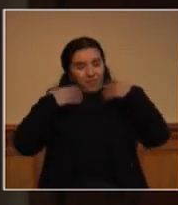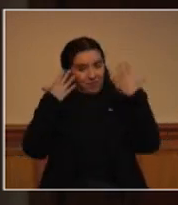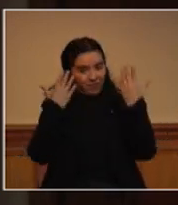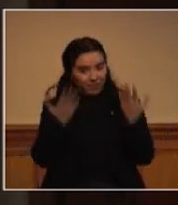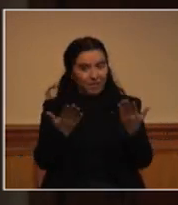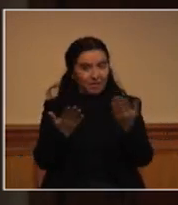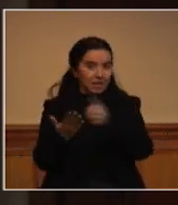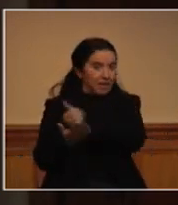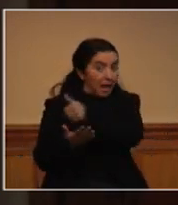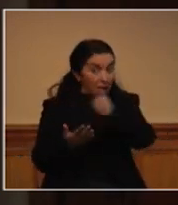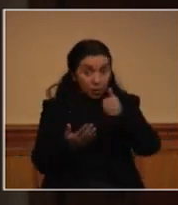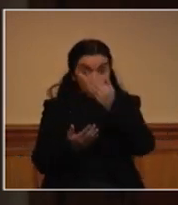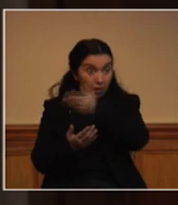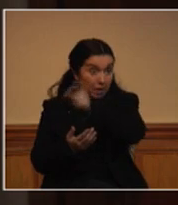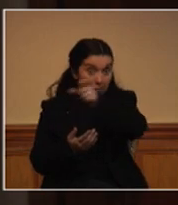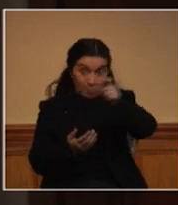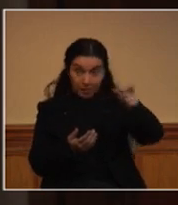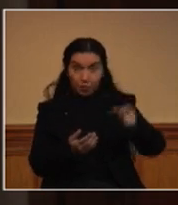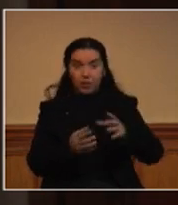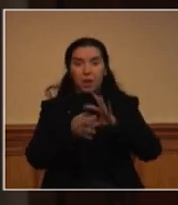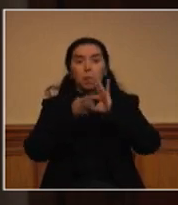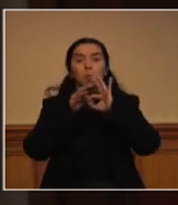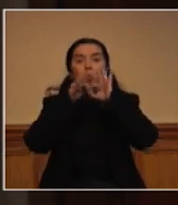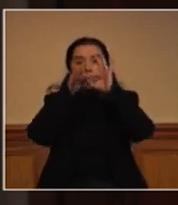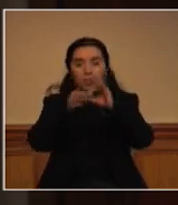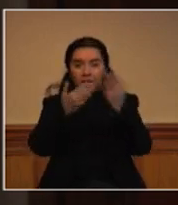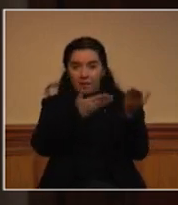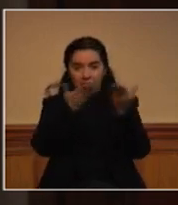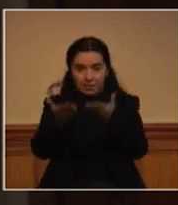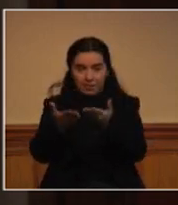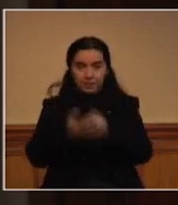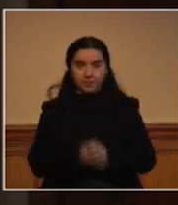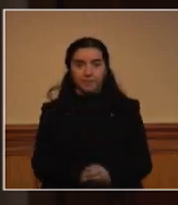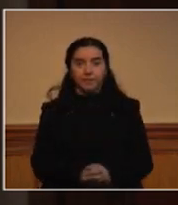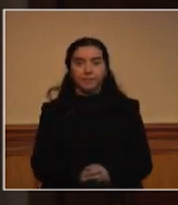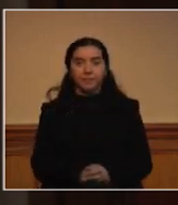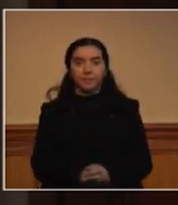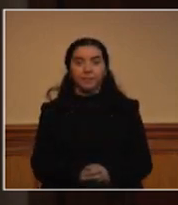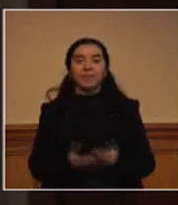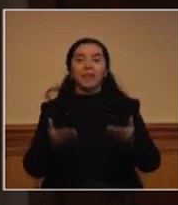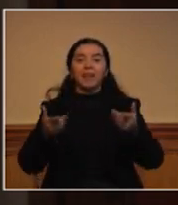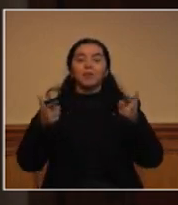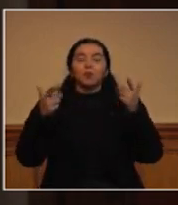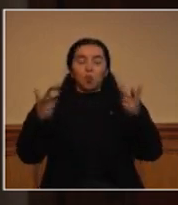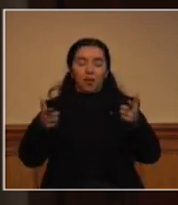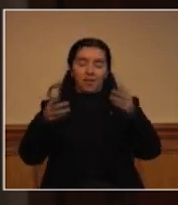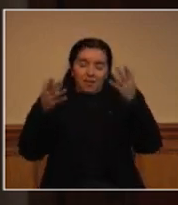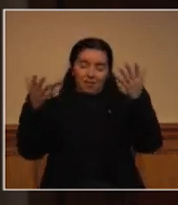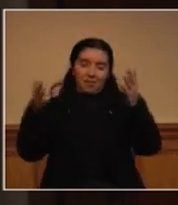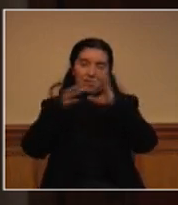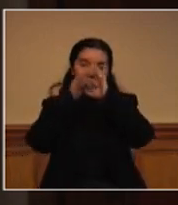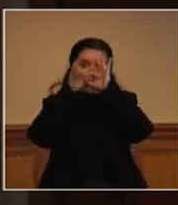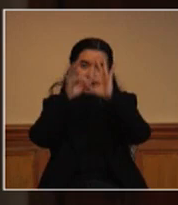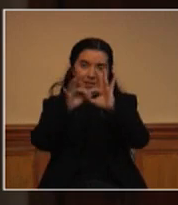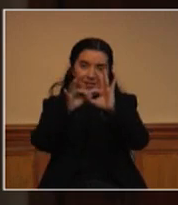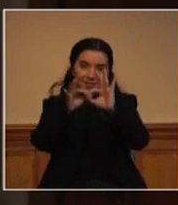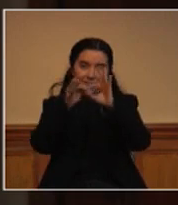y a todos los presentes, muchas gracias por estar acá. Éxito y gracias.